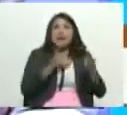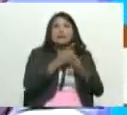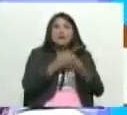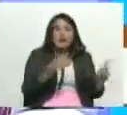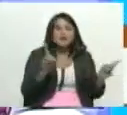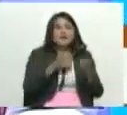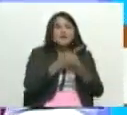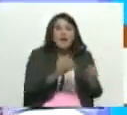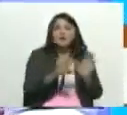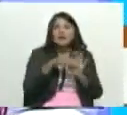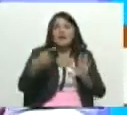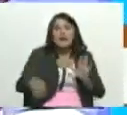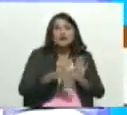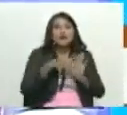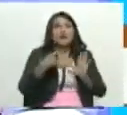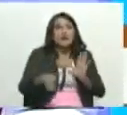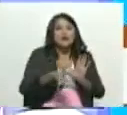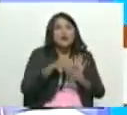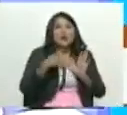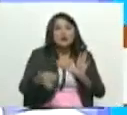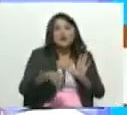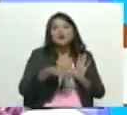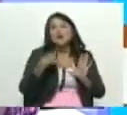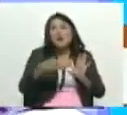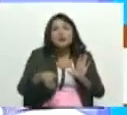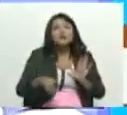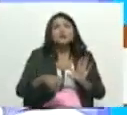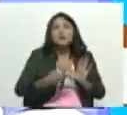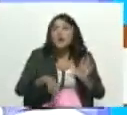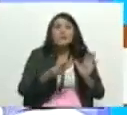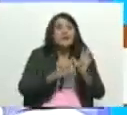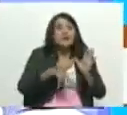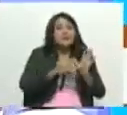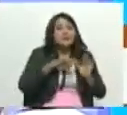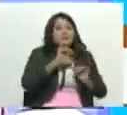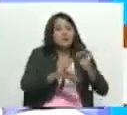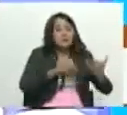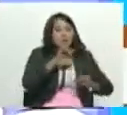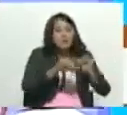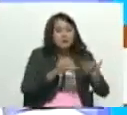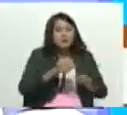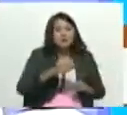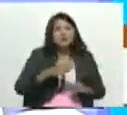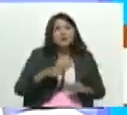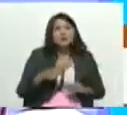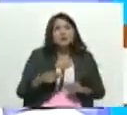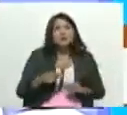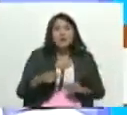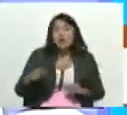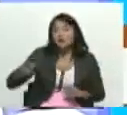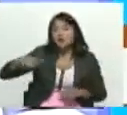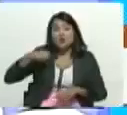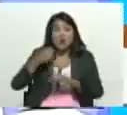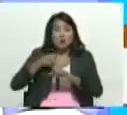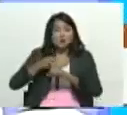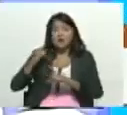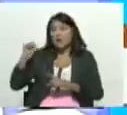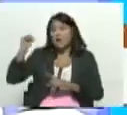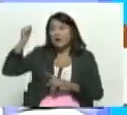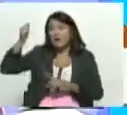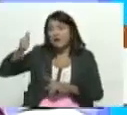los derechos todas estas palabras hemos luchado por décadas Pero